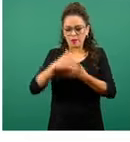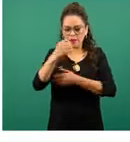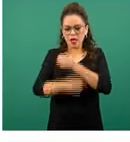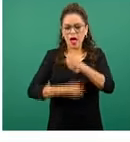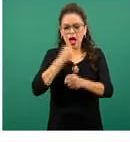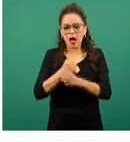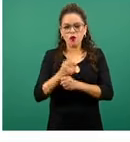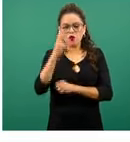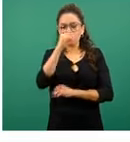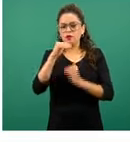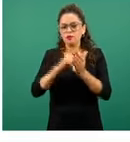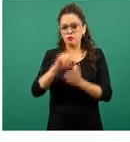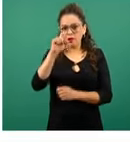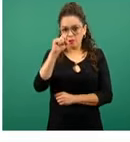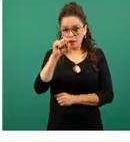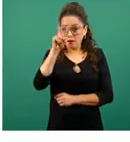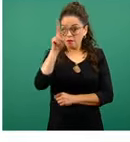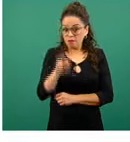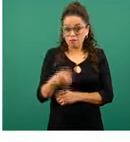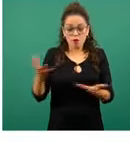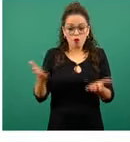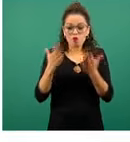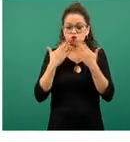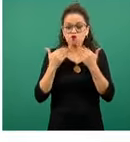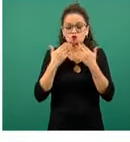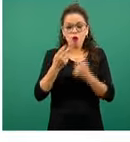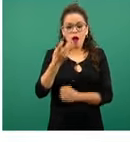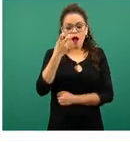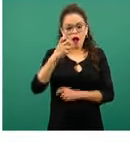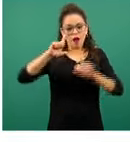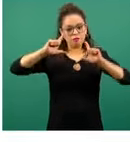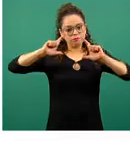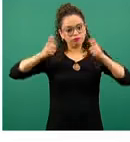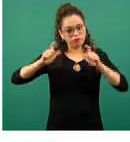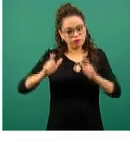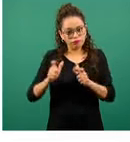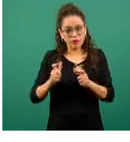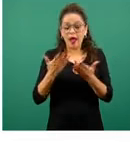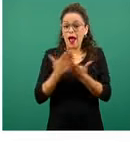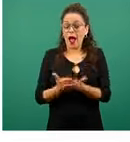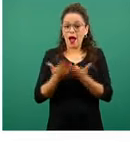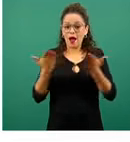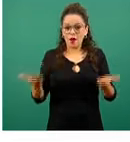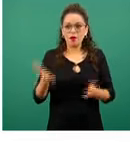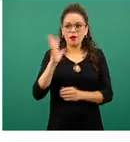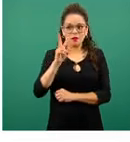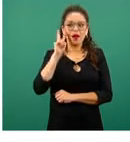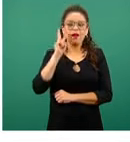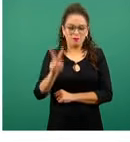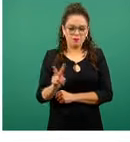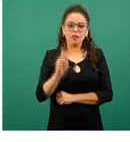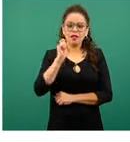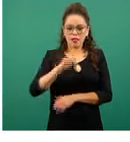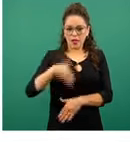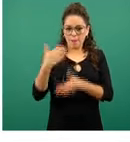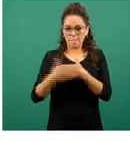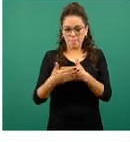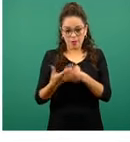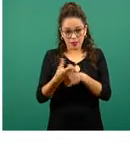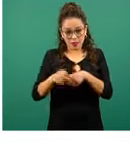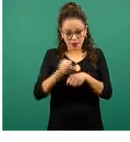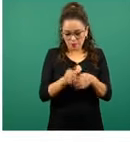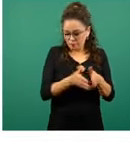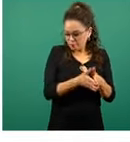nunca habíamos tenido una reducción de esta magnitud. Obviamente sabemos que en el transcurso de la semana esta reducción podrá